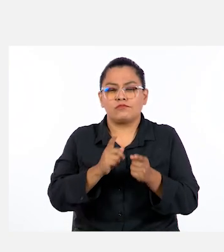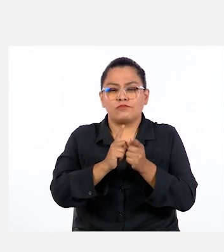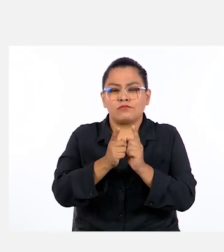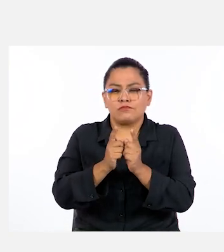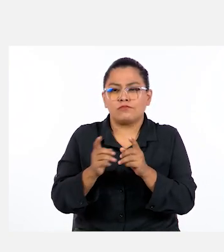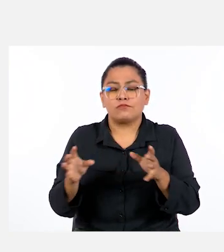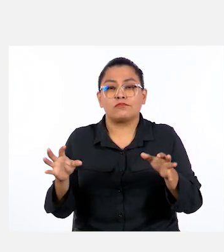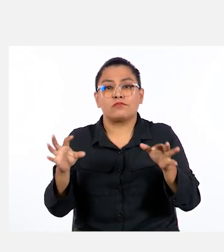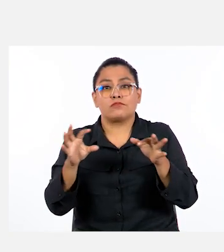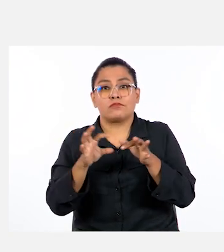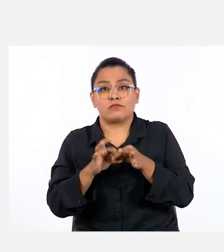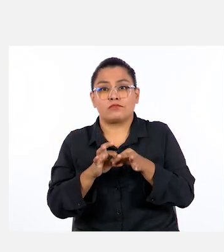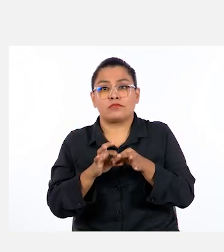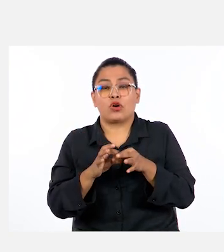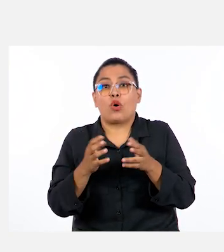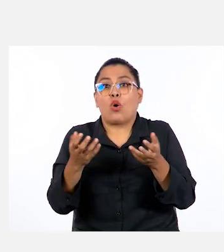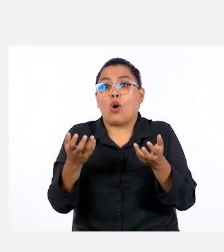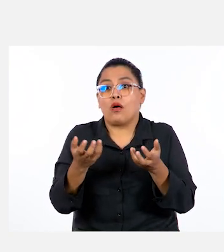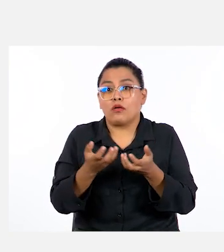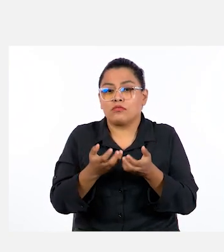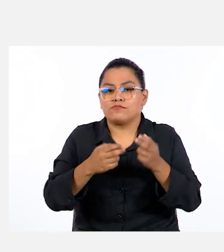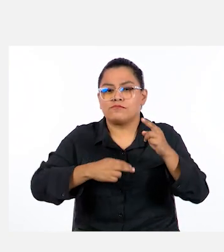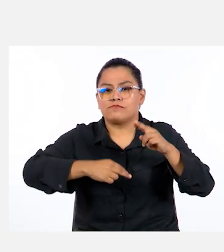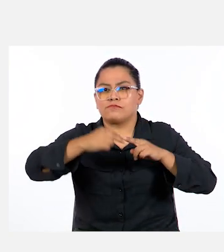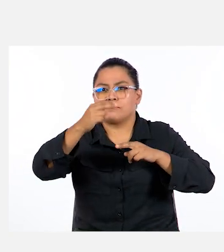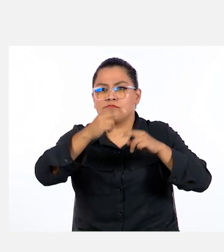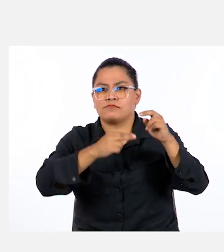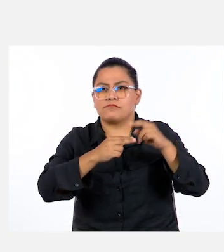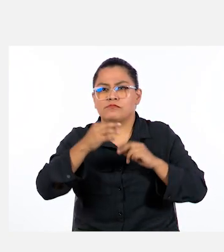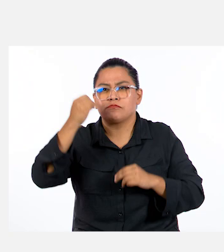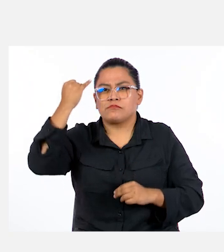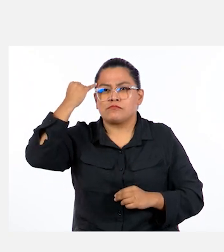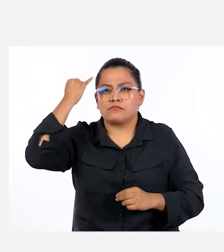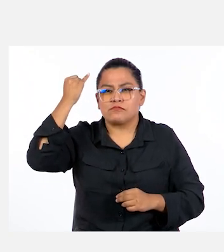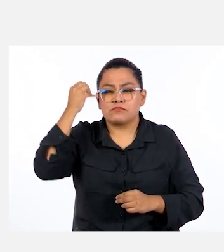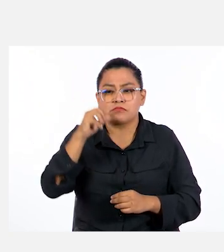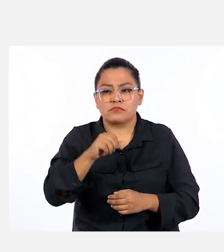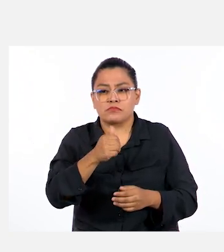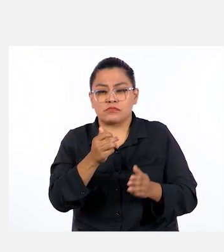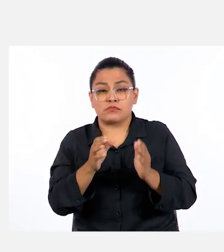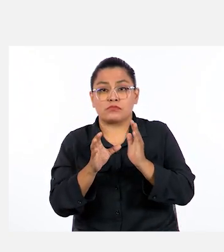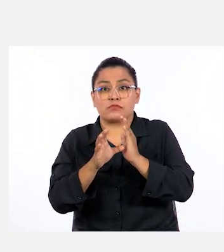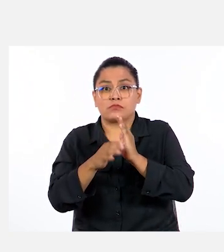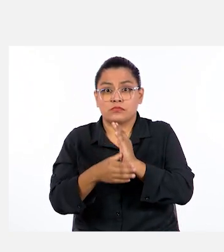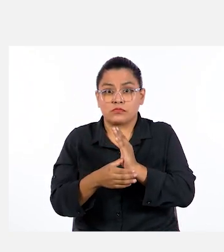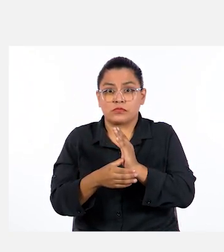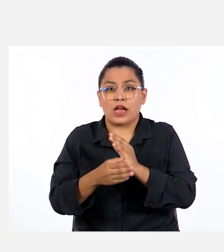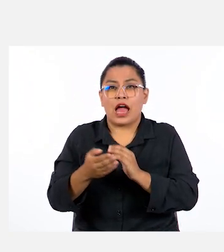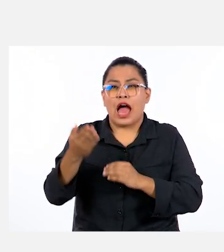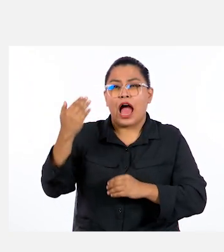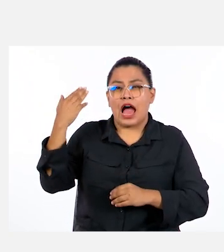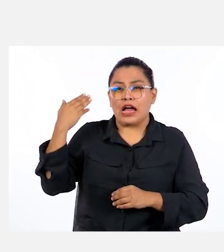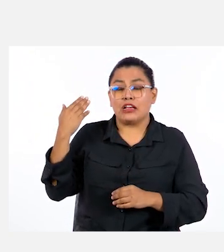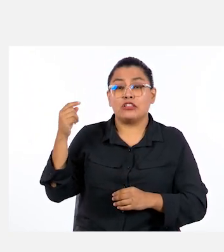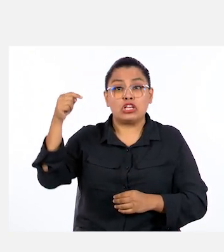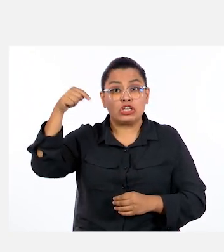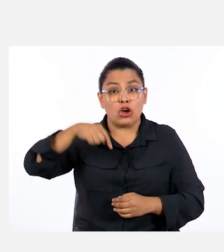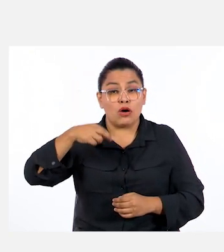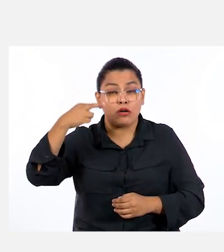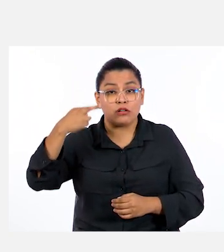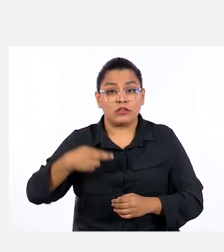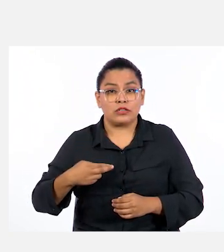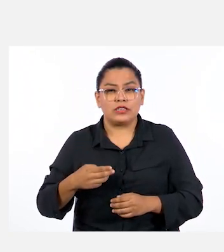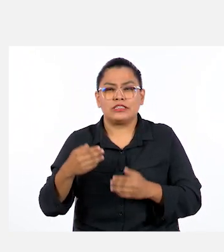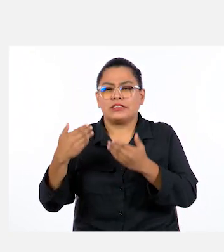con pares para construir valoraciones sobre otras culturas, anteriores y actuales, diversas visiones de mundo y